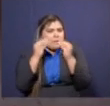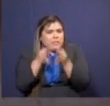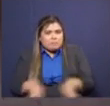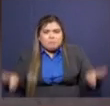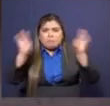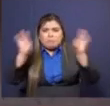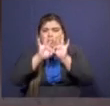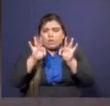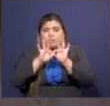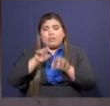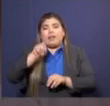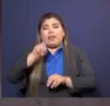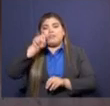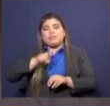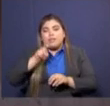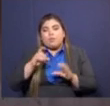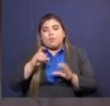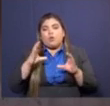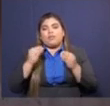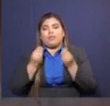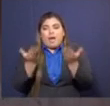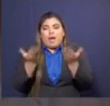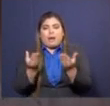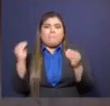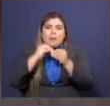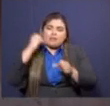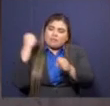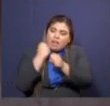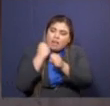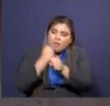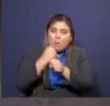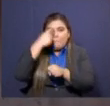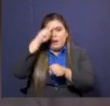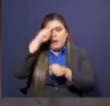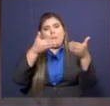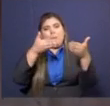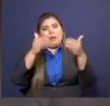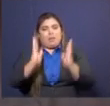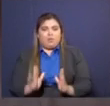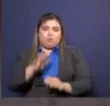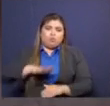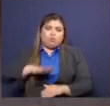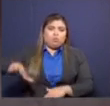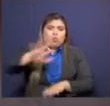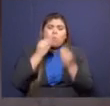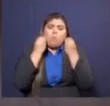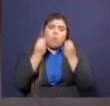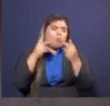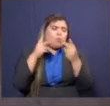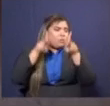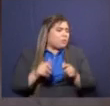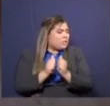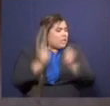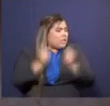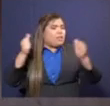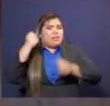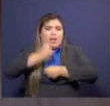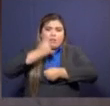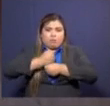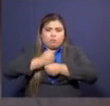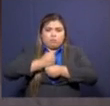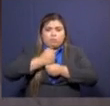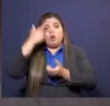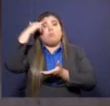es recuperar y generar empleos para los panameños. Por eso, he tomado